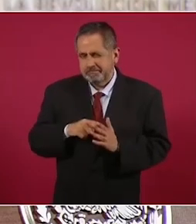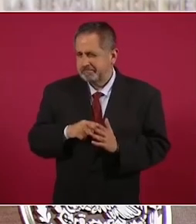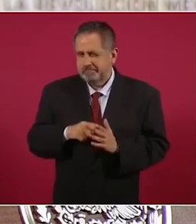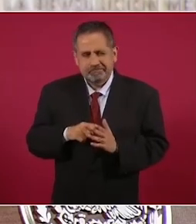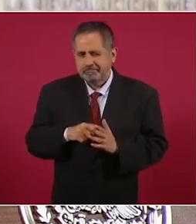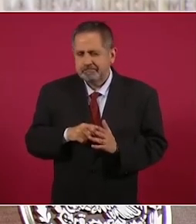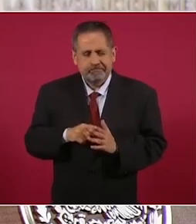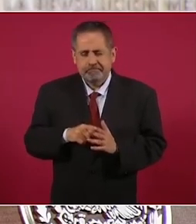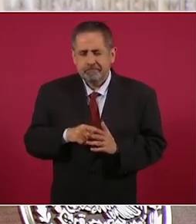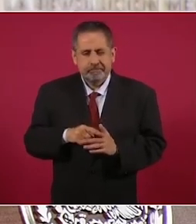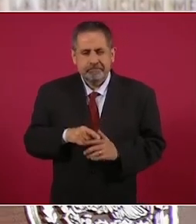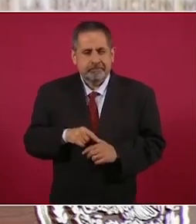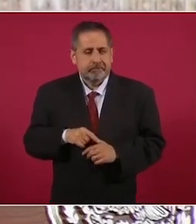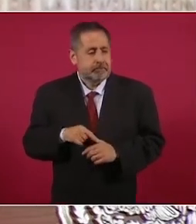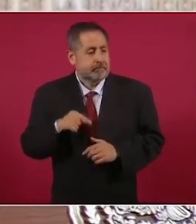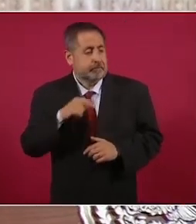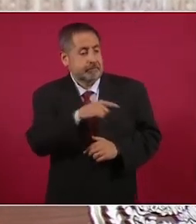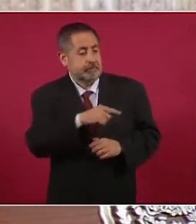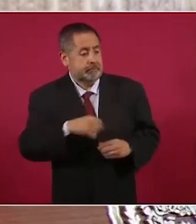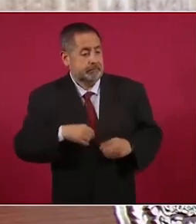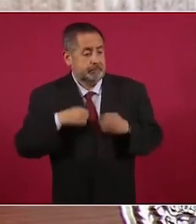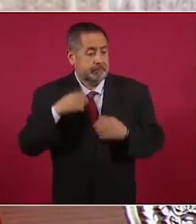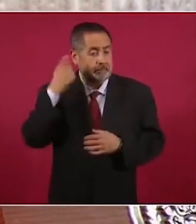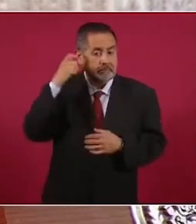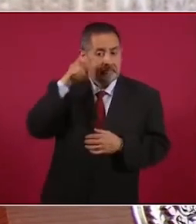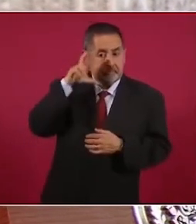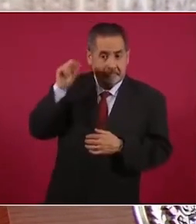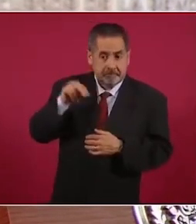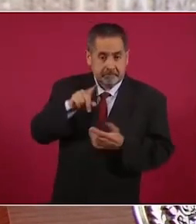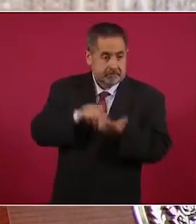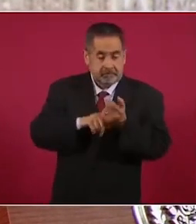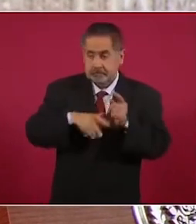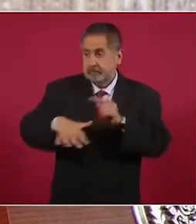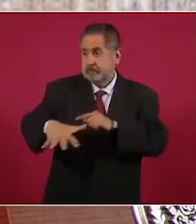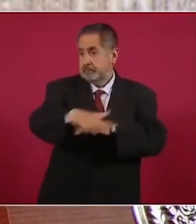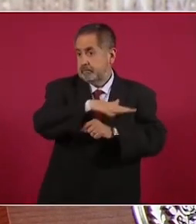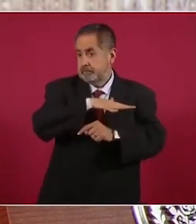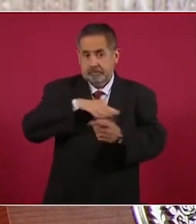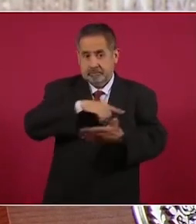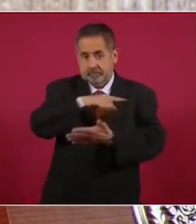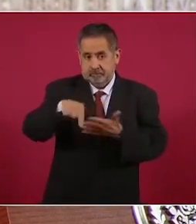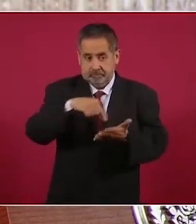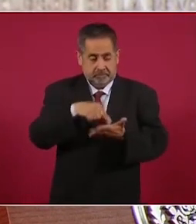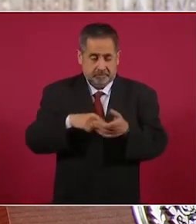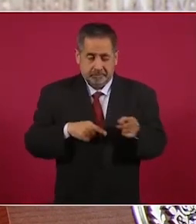que viviendo en Quintana Roo, en esa zona,